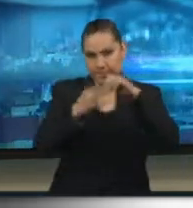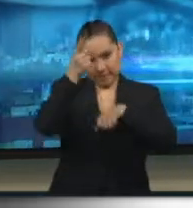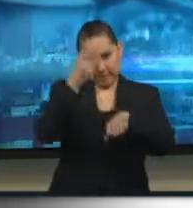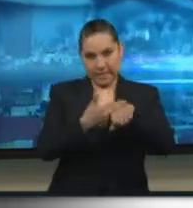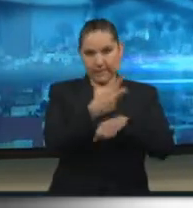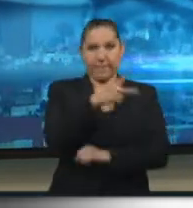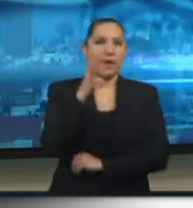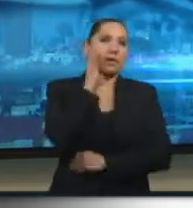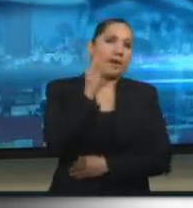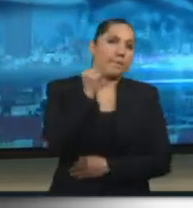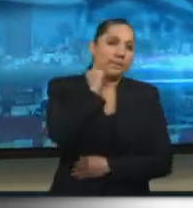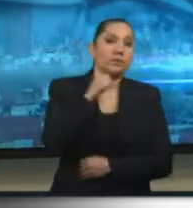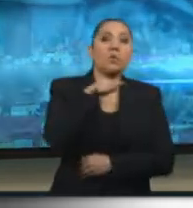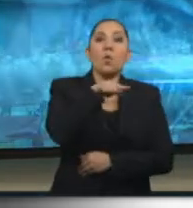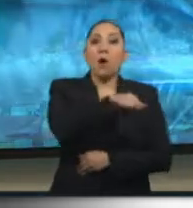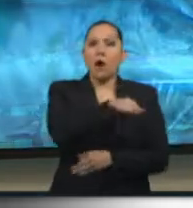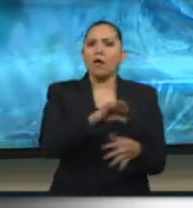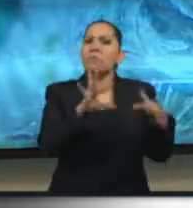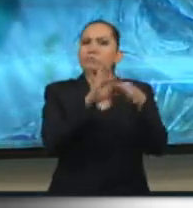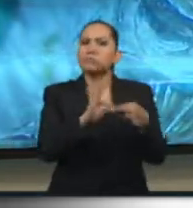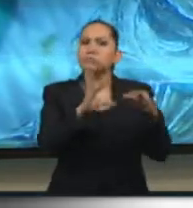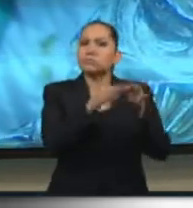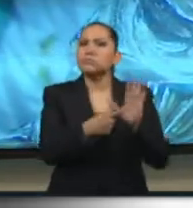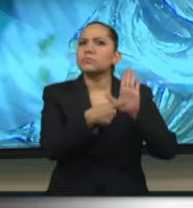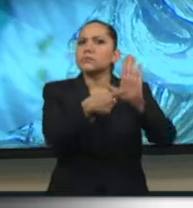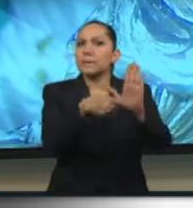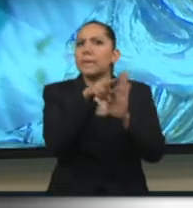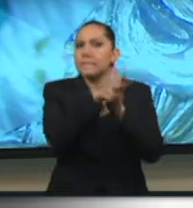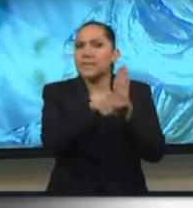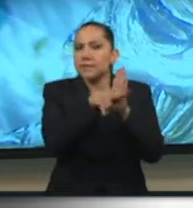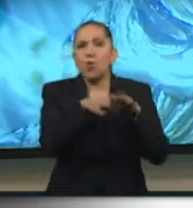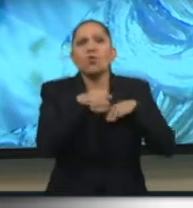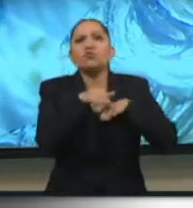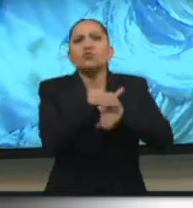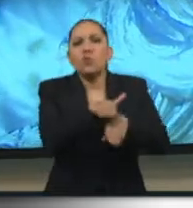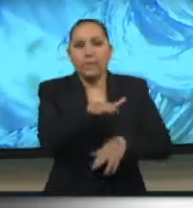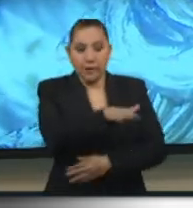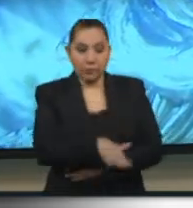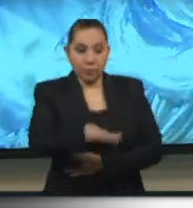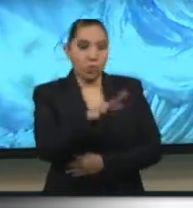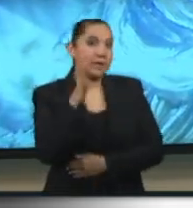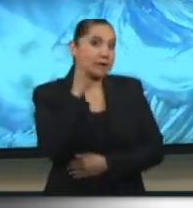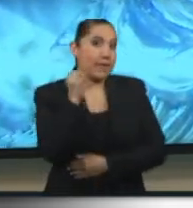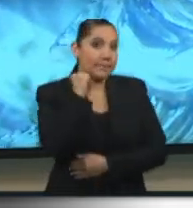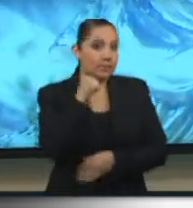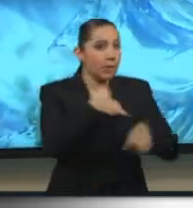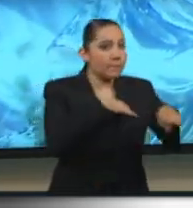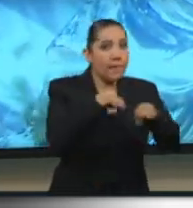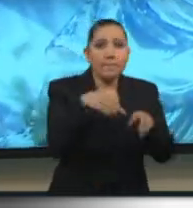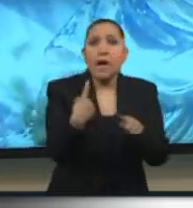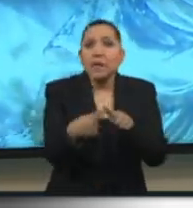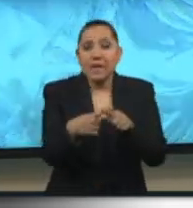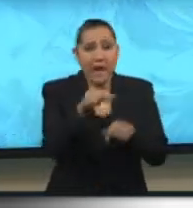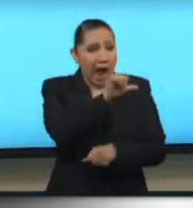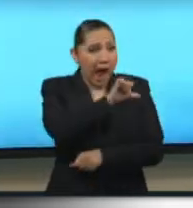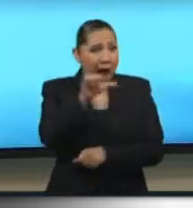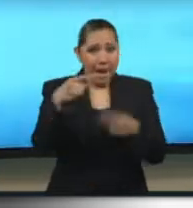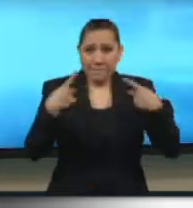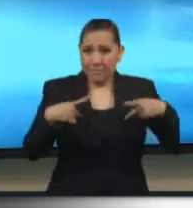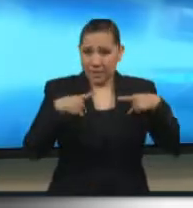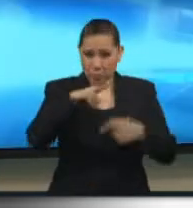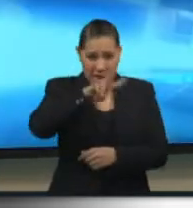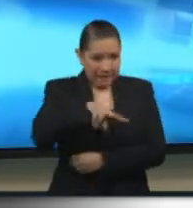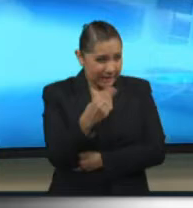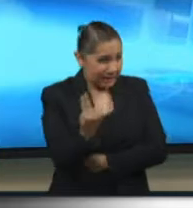un video que muestra cómo en esta Cámara, el Senado de la República, pues solo está el personal más elemental para su funcionamiento.